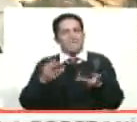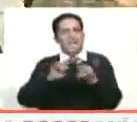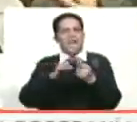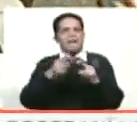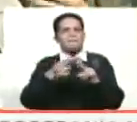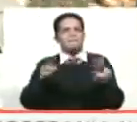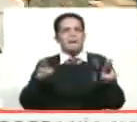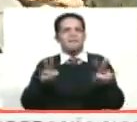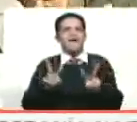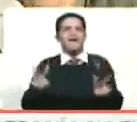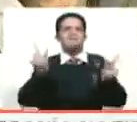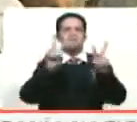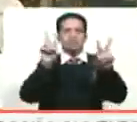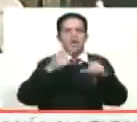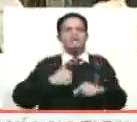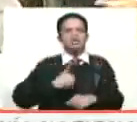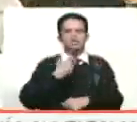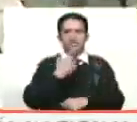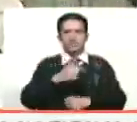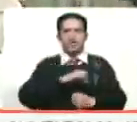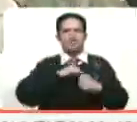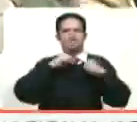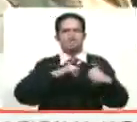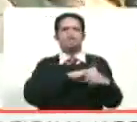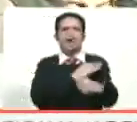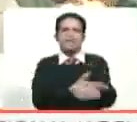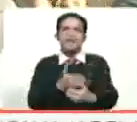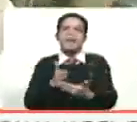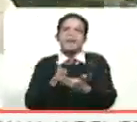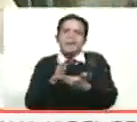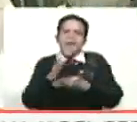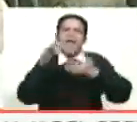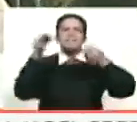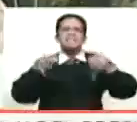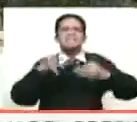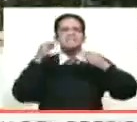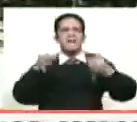pueblo. Y digo con mucha fuerza, leales siempre,